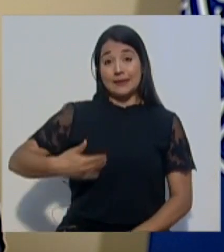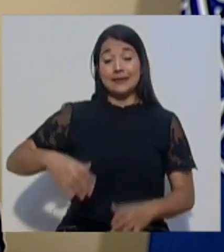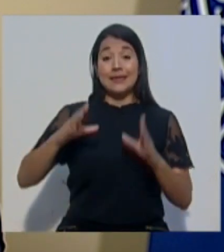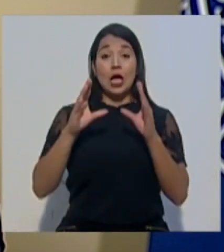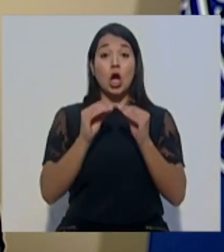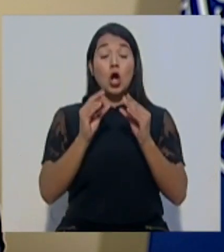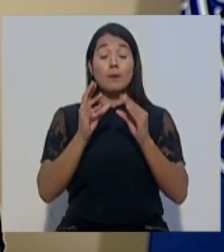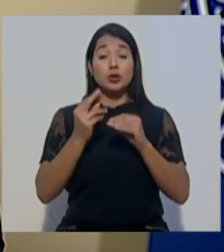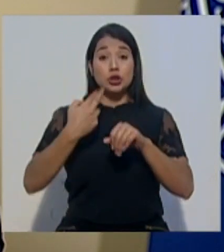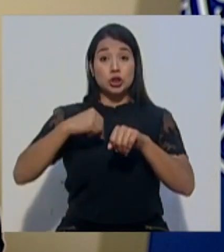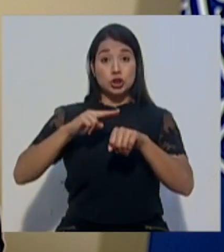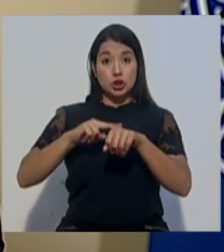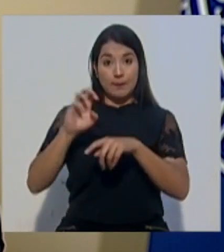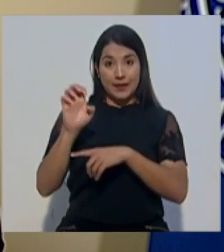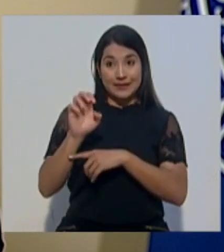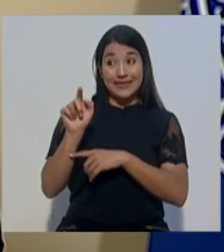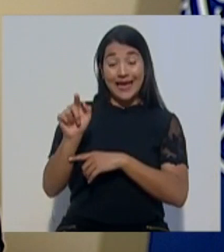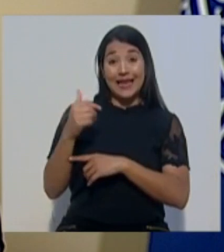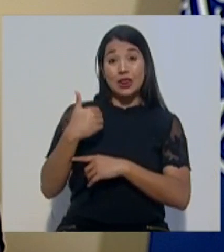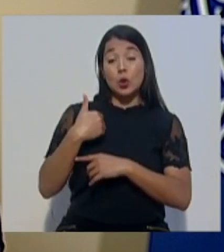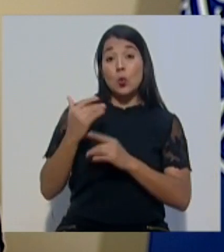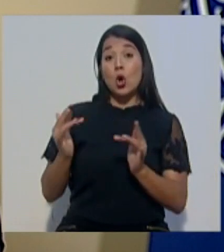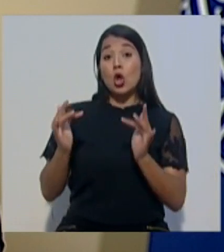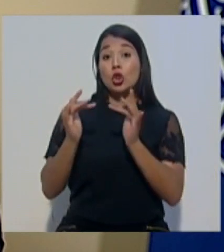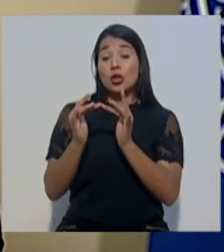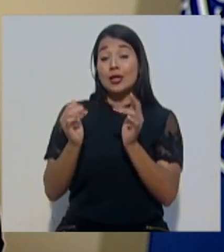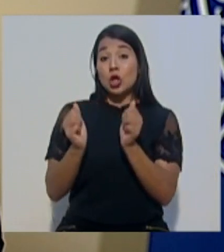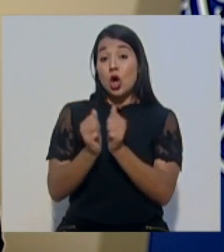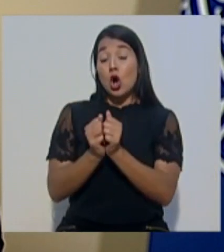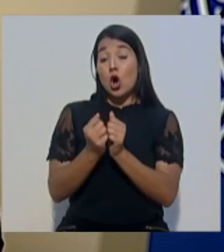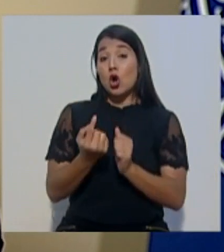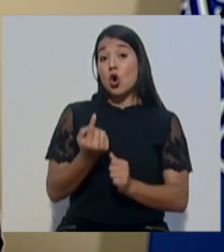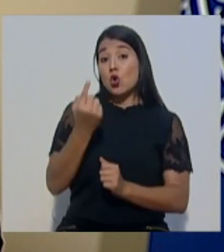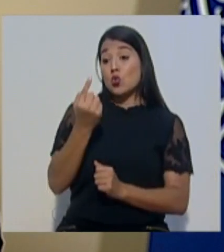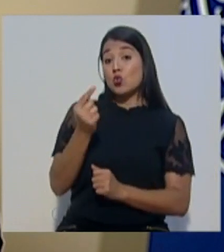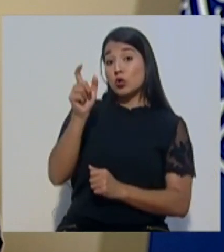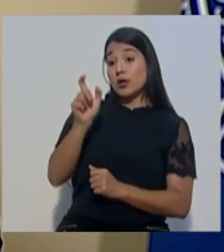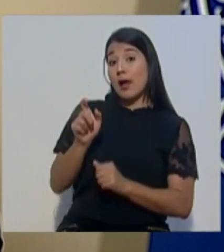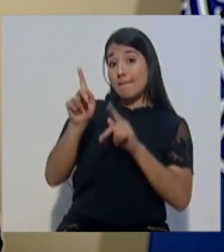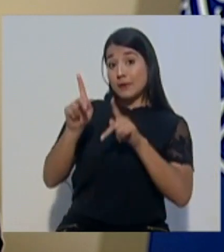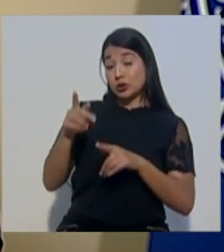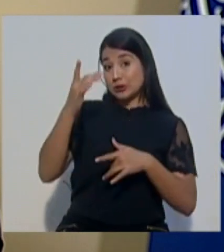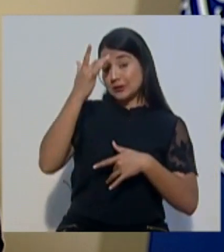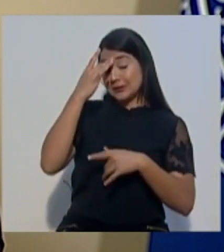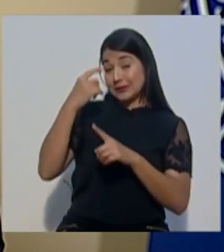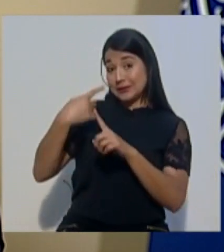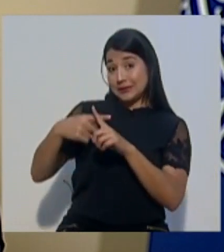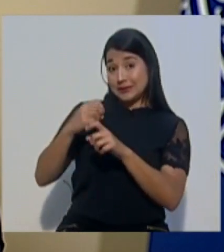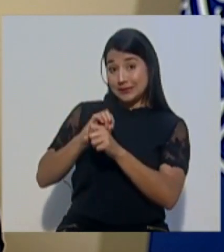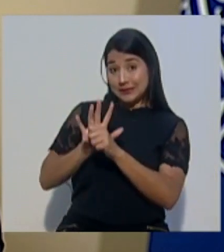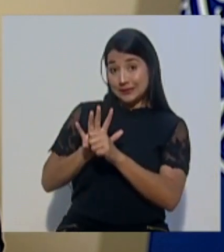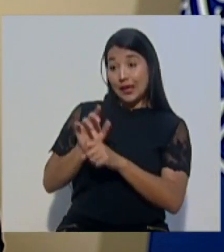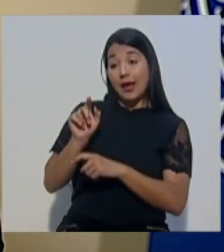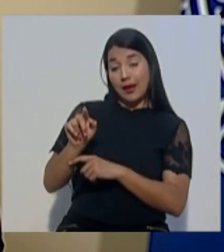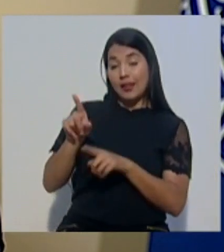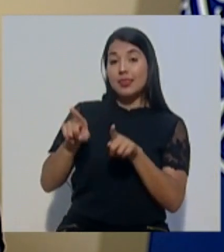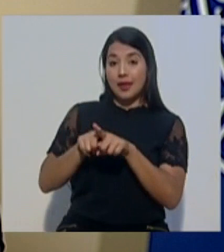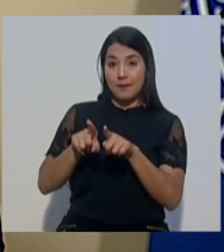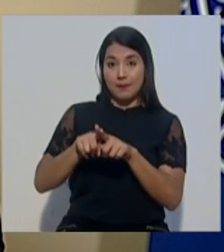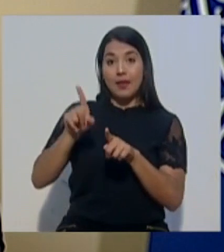al haber estado en contacto cercano con una persona que diagnosticada COVID-19 también debe